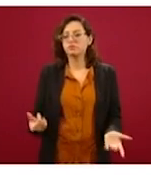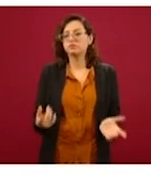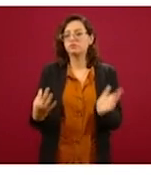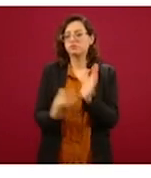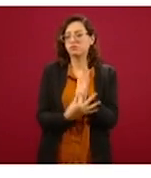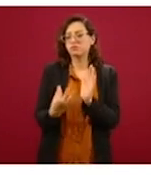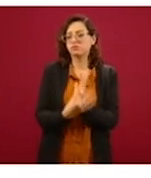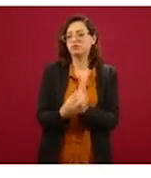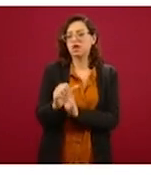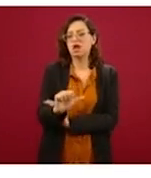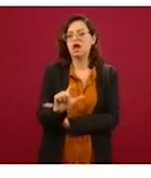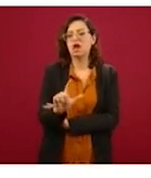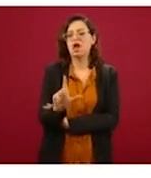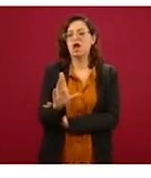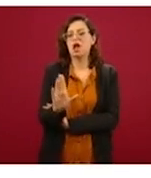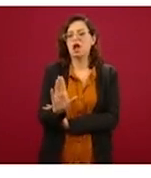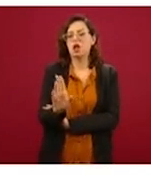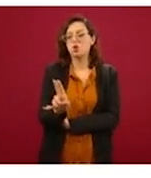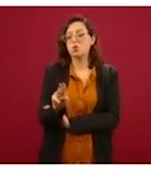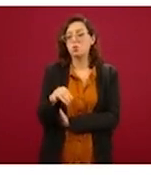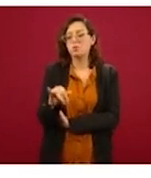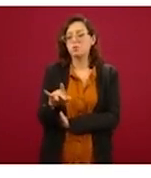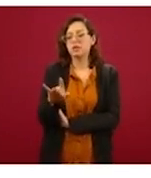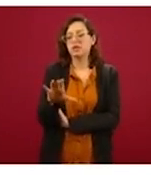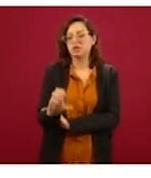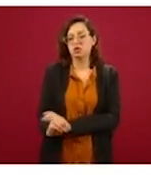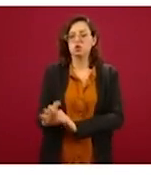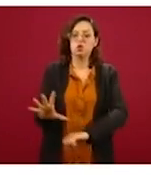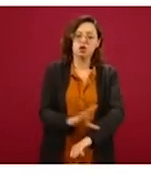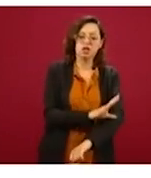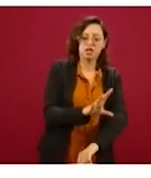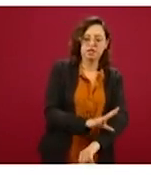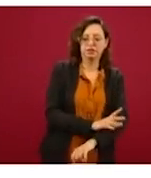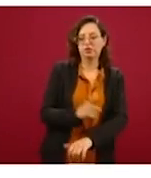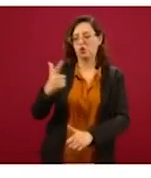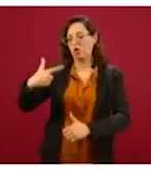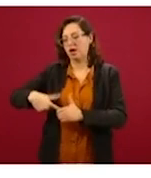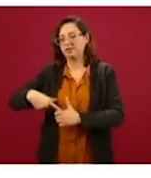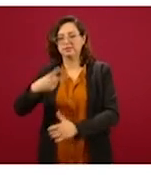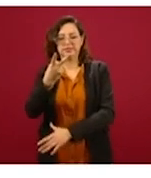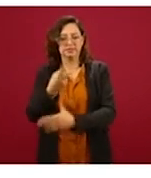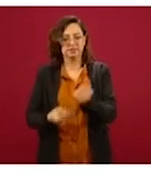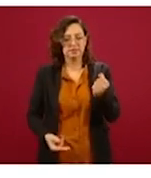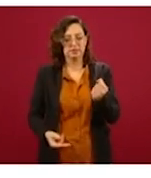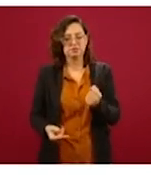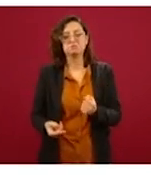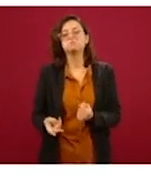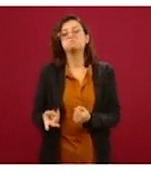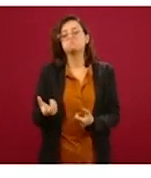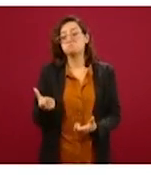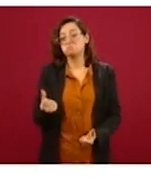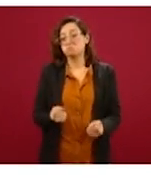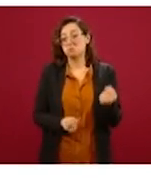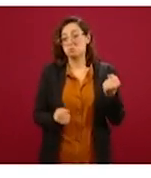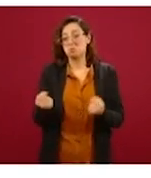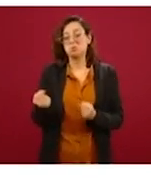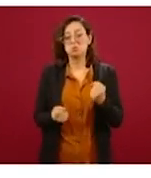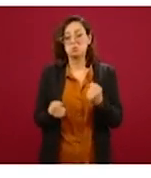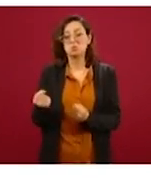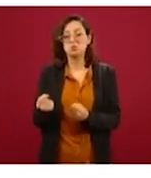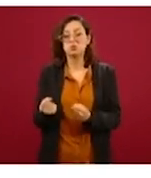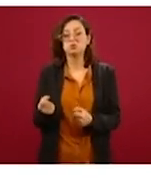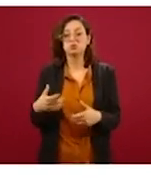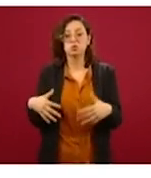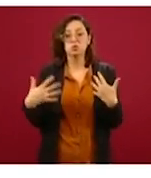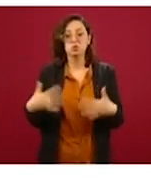aluminio. Insisto, es un vehículo eléctrico, híbrido, y es un vehículo que, es